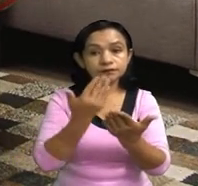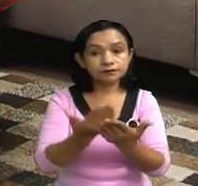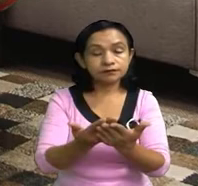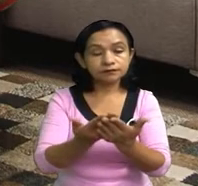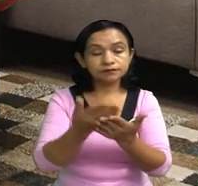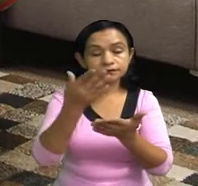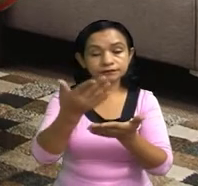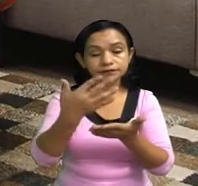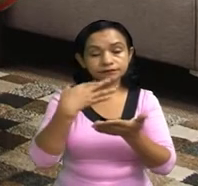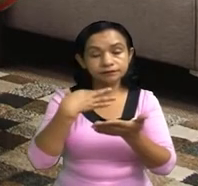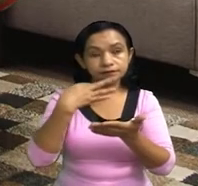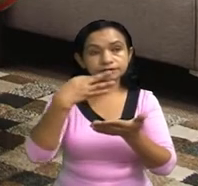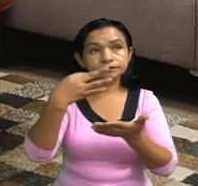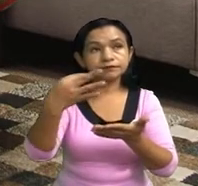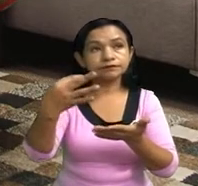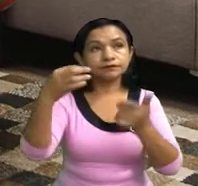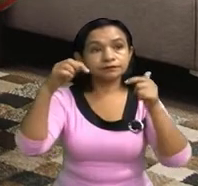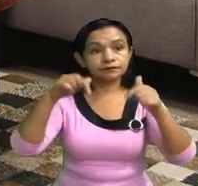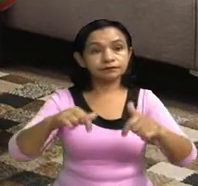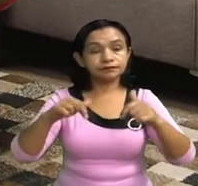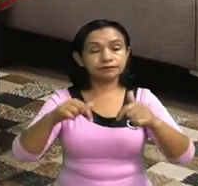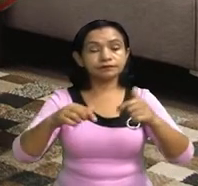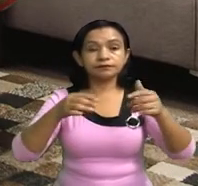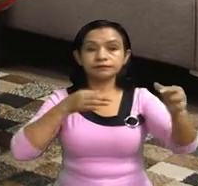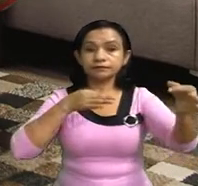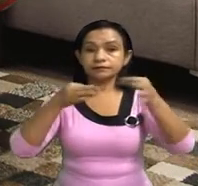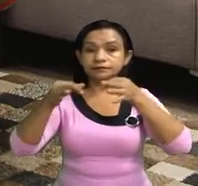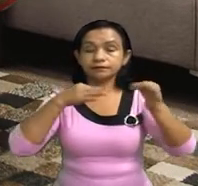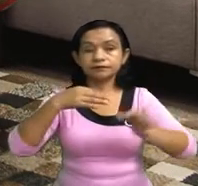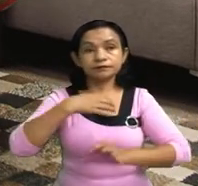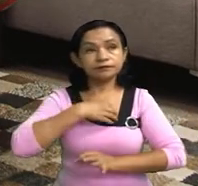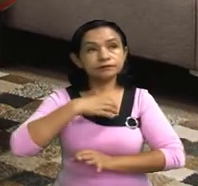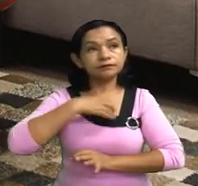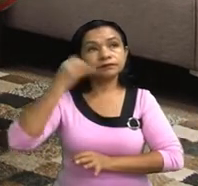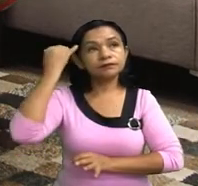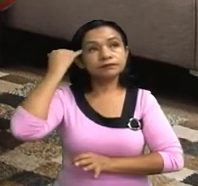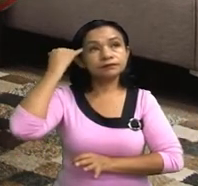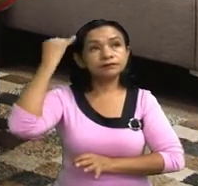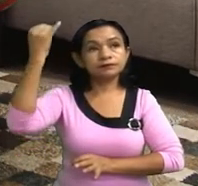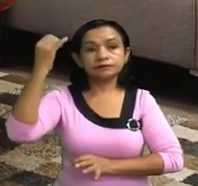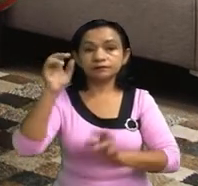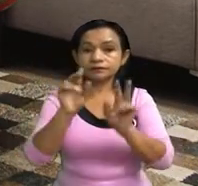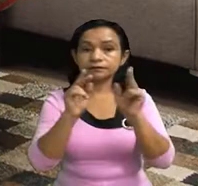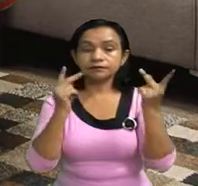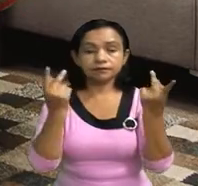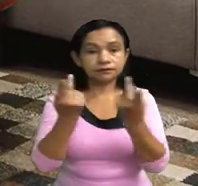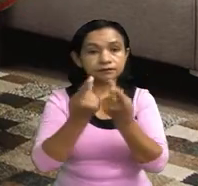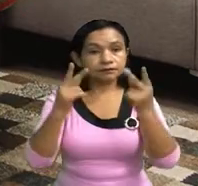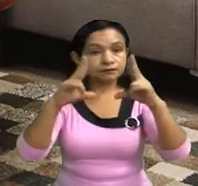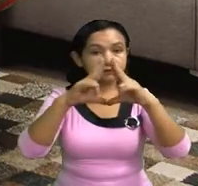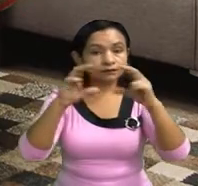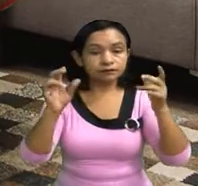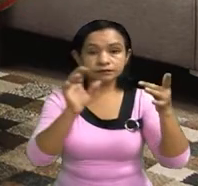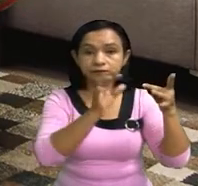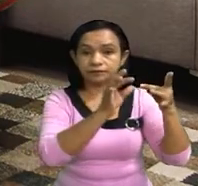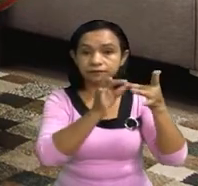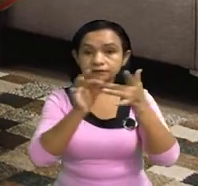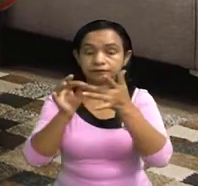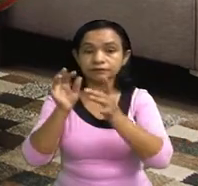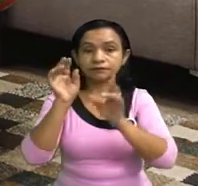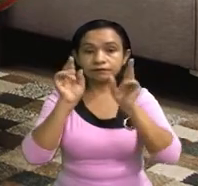hayas invitado para dar nuestra opinión al pueblo nicaragüense y especialmente a los que